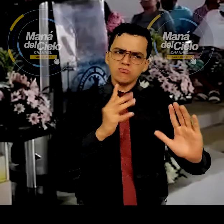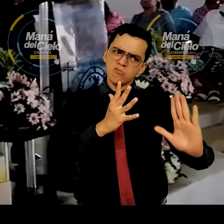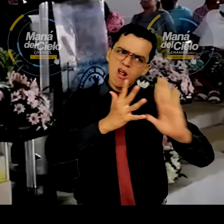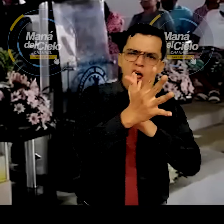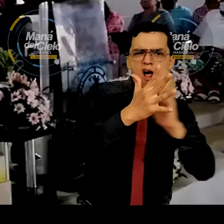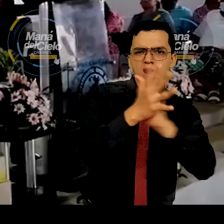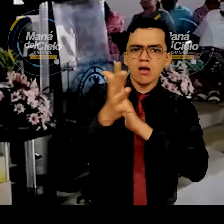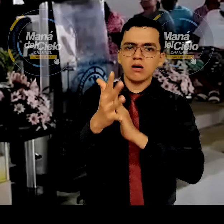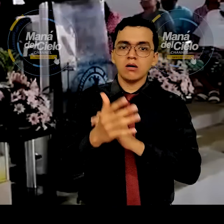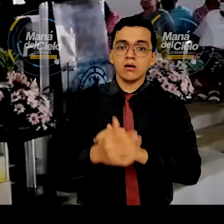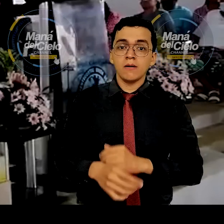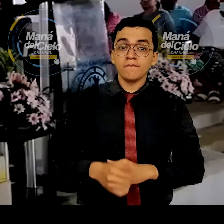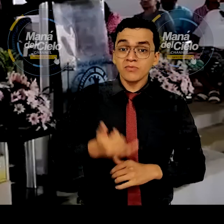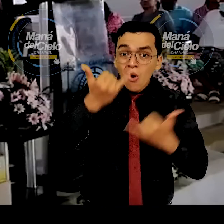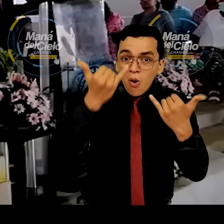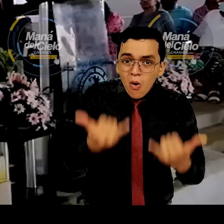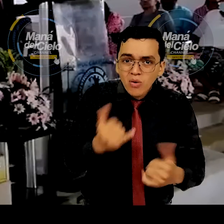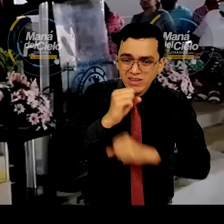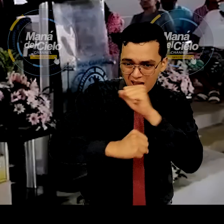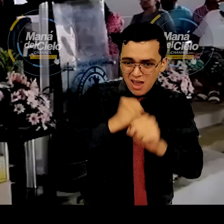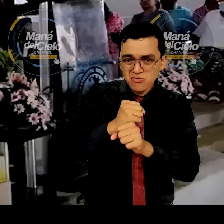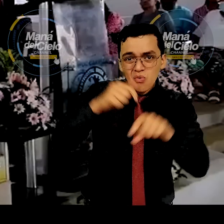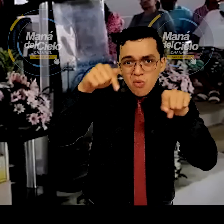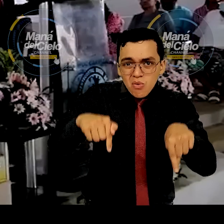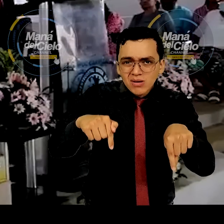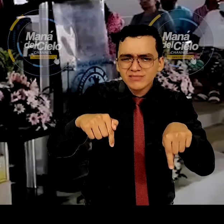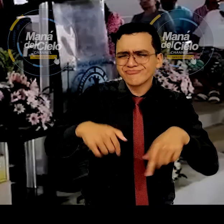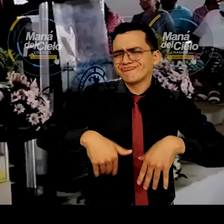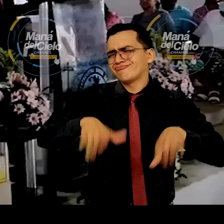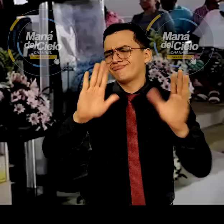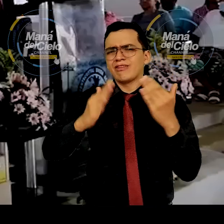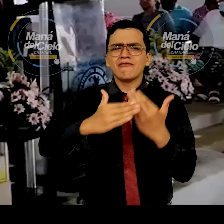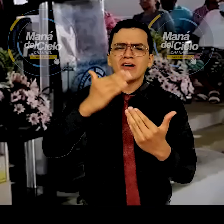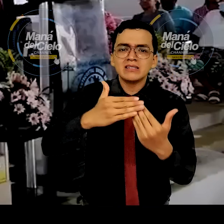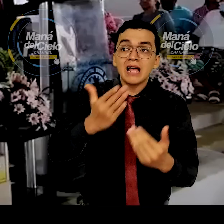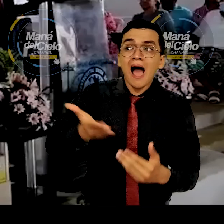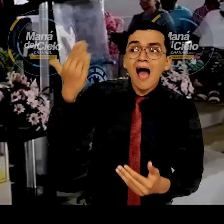pero antes nos apedreaban. Nos echaban,